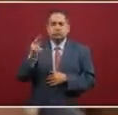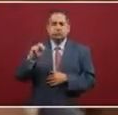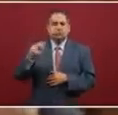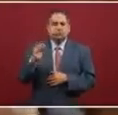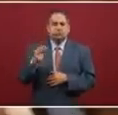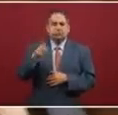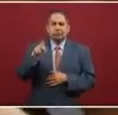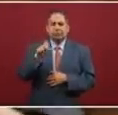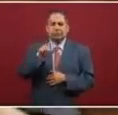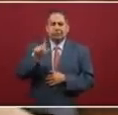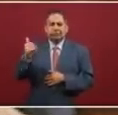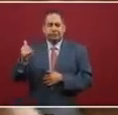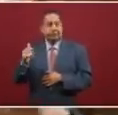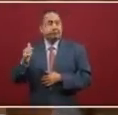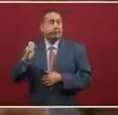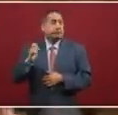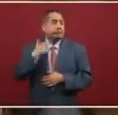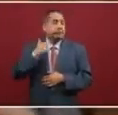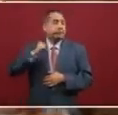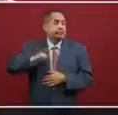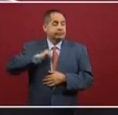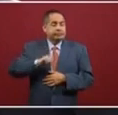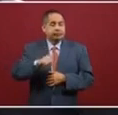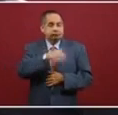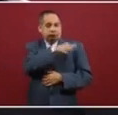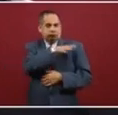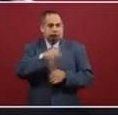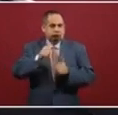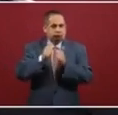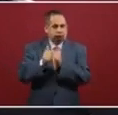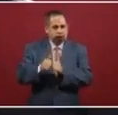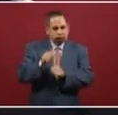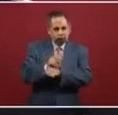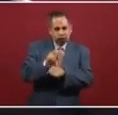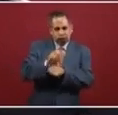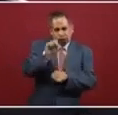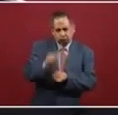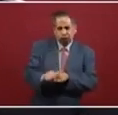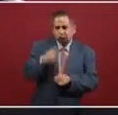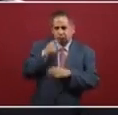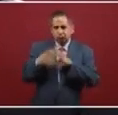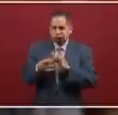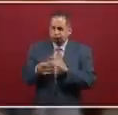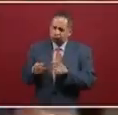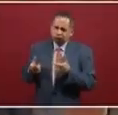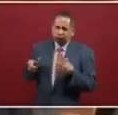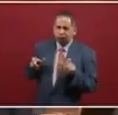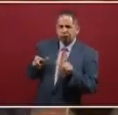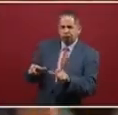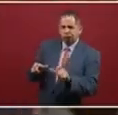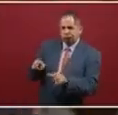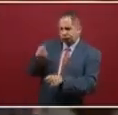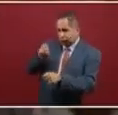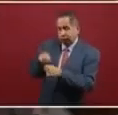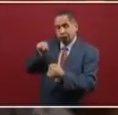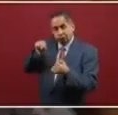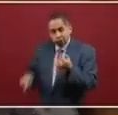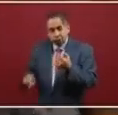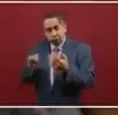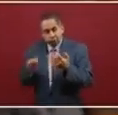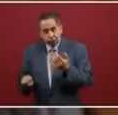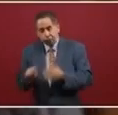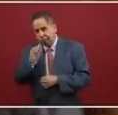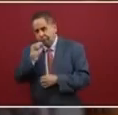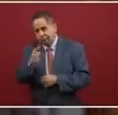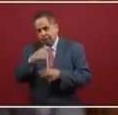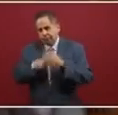Seguridad Interior, cuando fue comandante, el titular del Comando Sur, habló de contener a la inmigración desde el Suchiate, y si